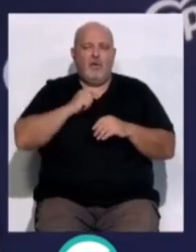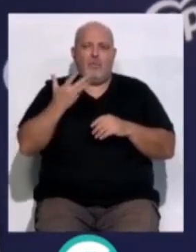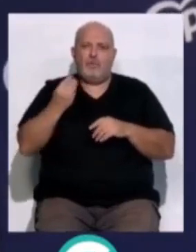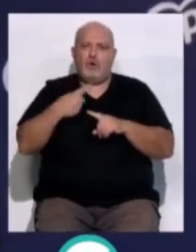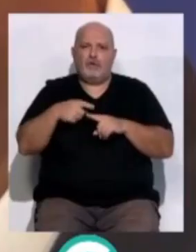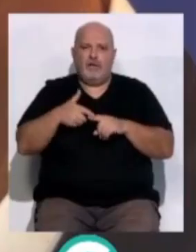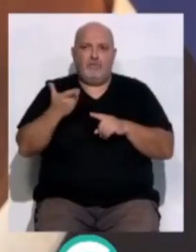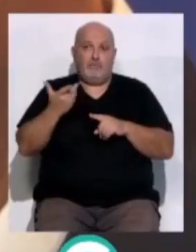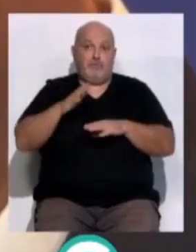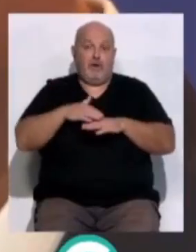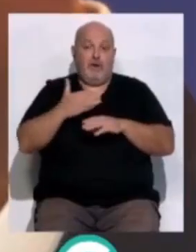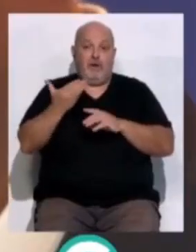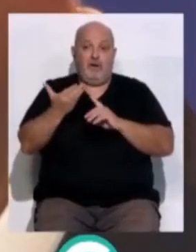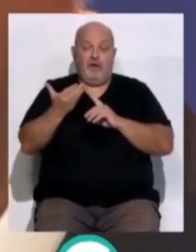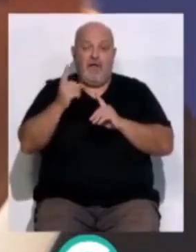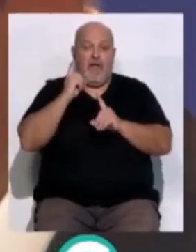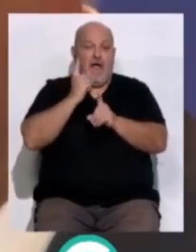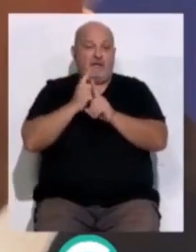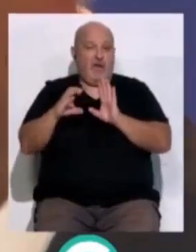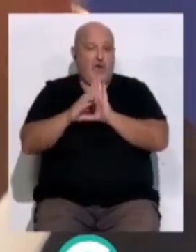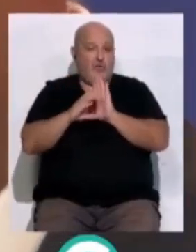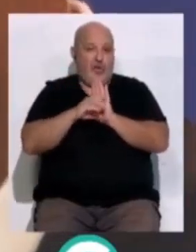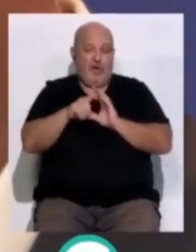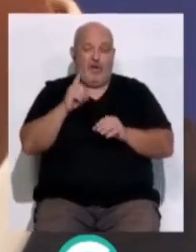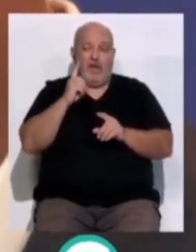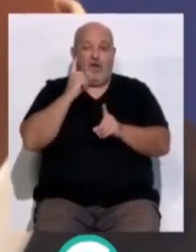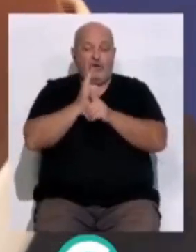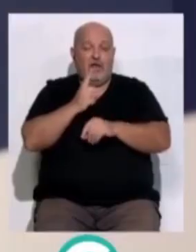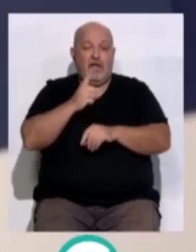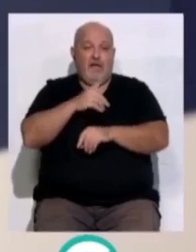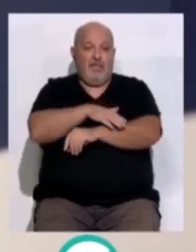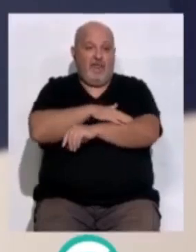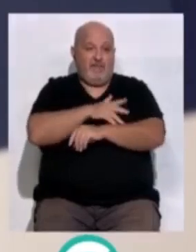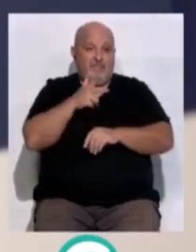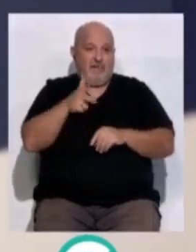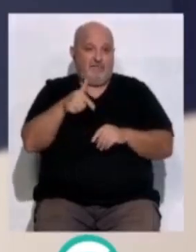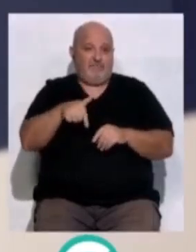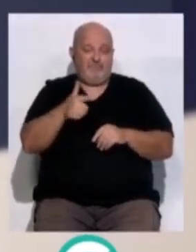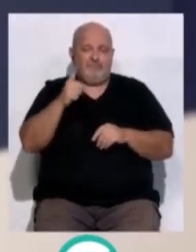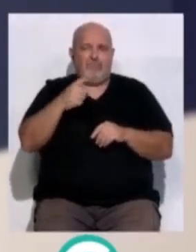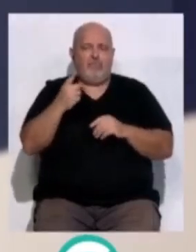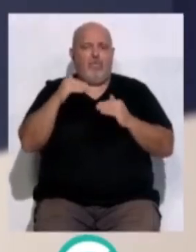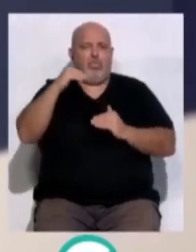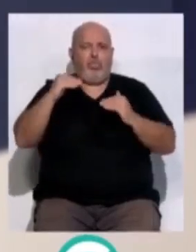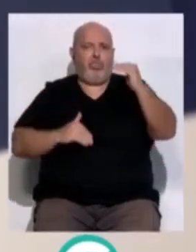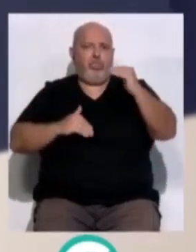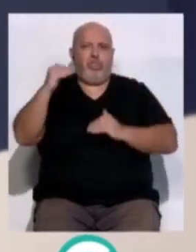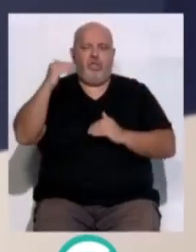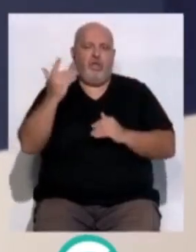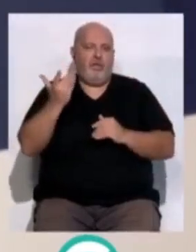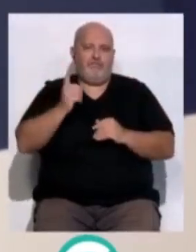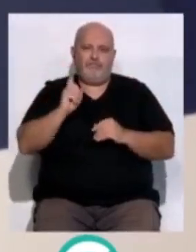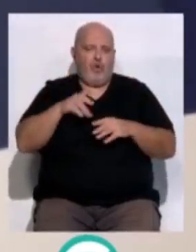mucho, ya que además de ser anticonstitucional y un atentado al Estado de Derecho, pretende aumentar los agravios y desigualdades entre españoles